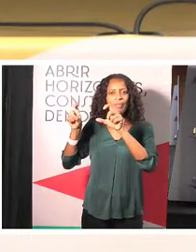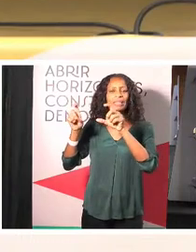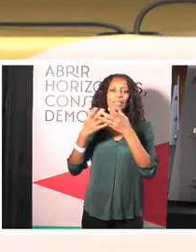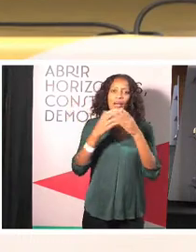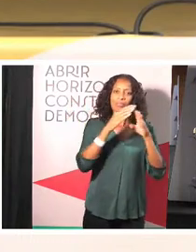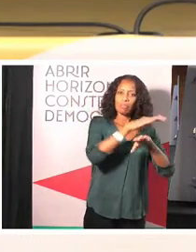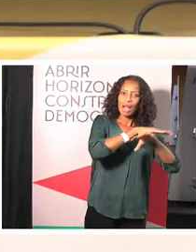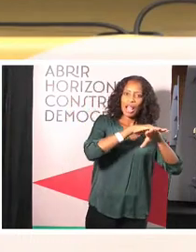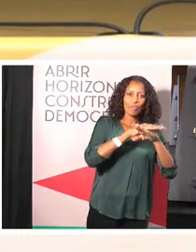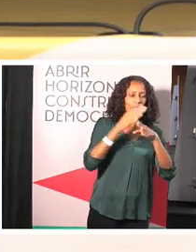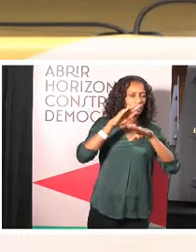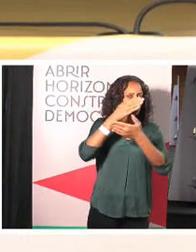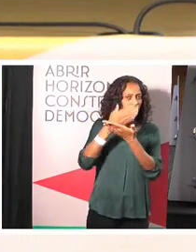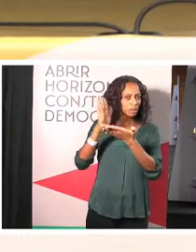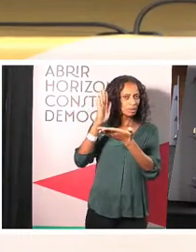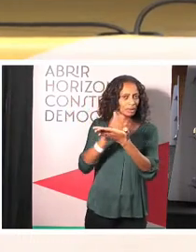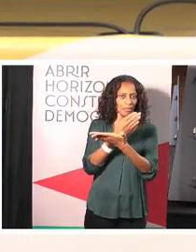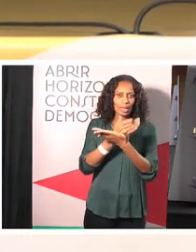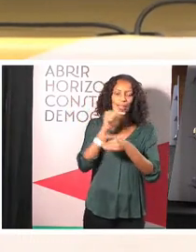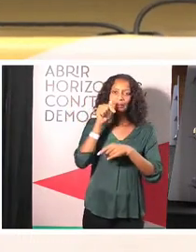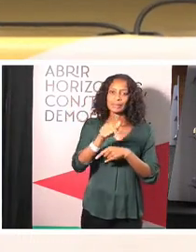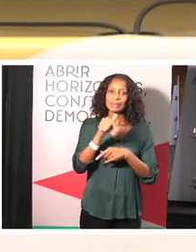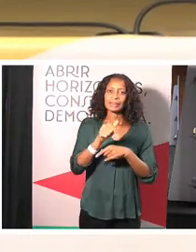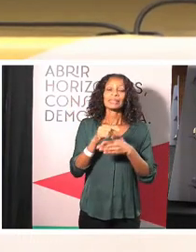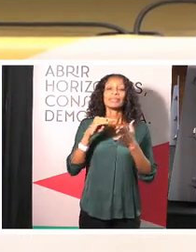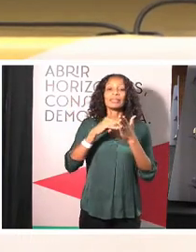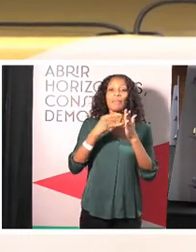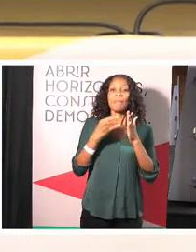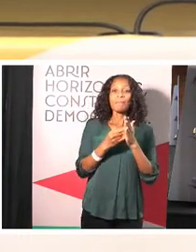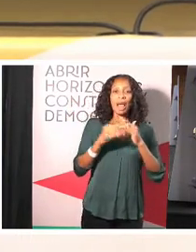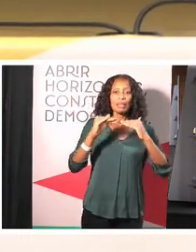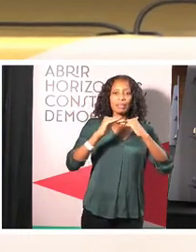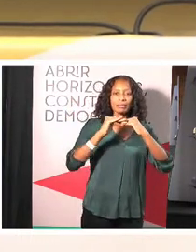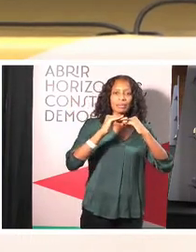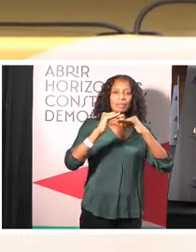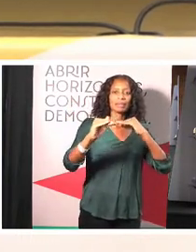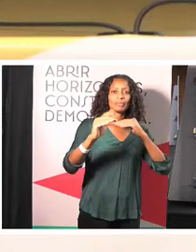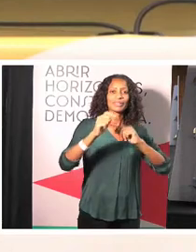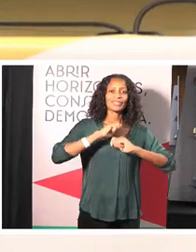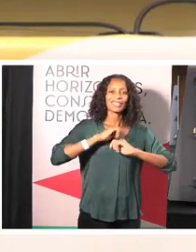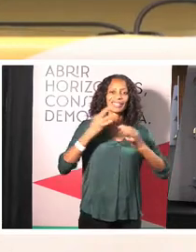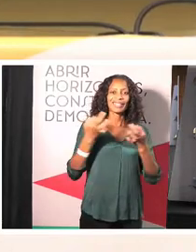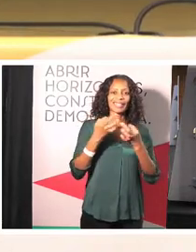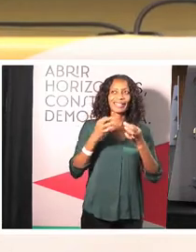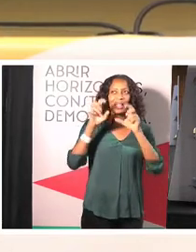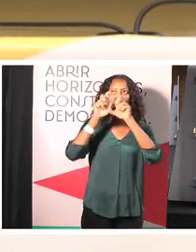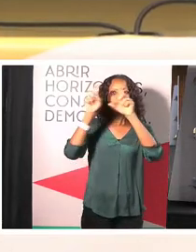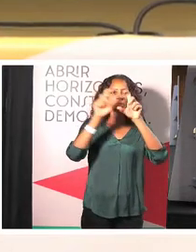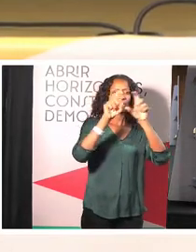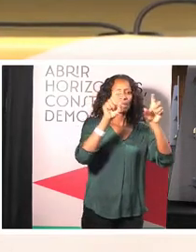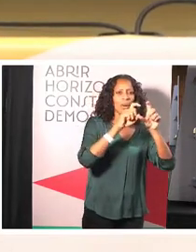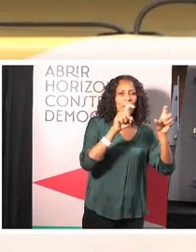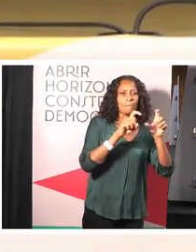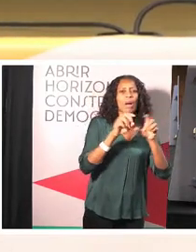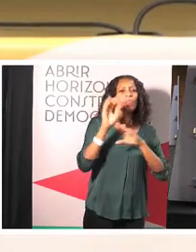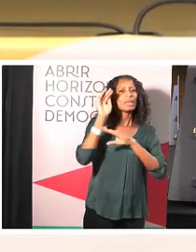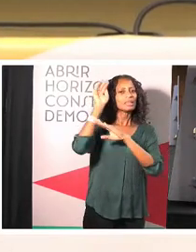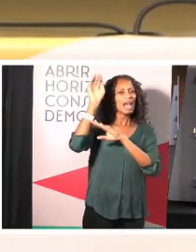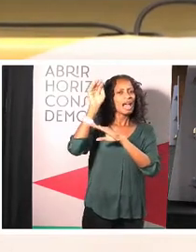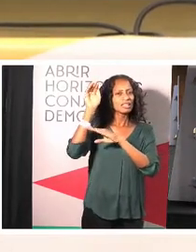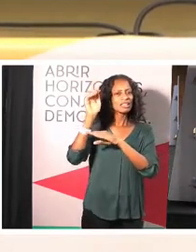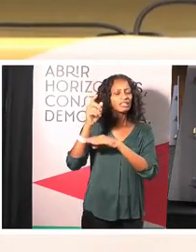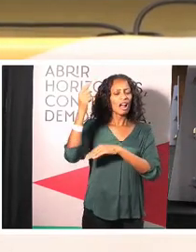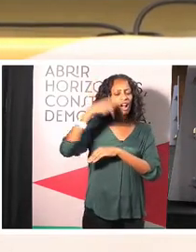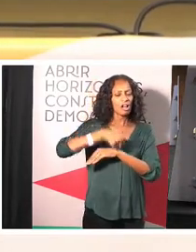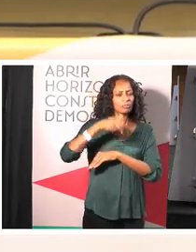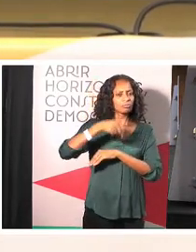estabilización de 1956. Ese plan de estabilización nos trajo una serie de empresas multinacionales con inversión extranjera,